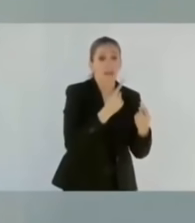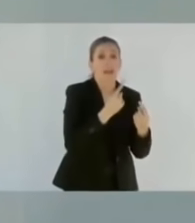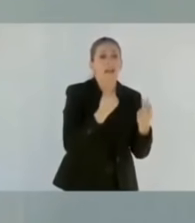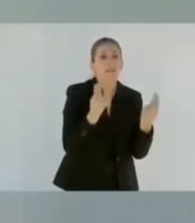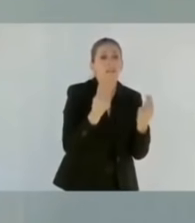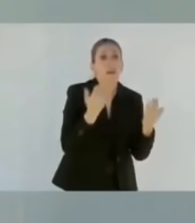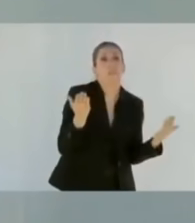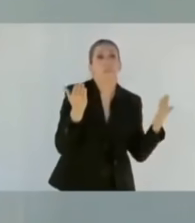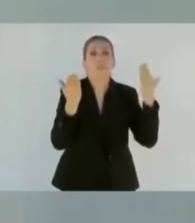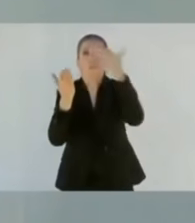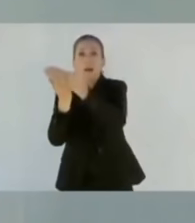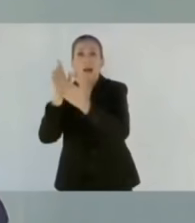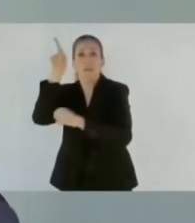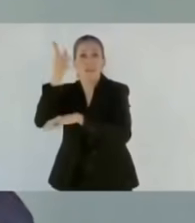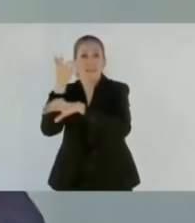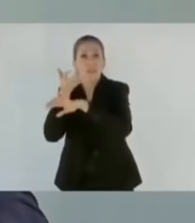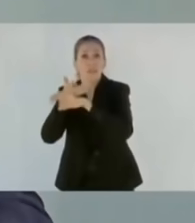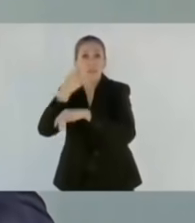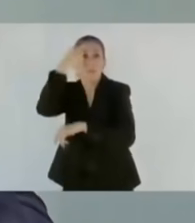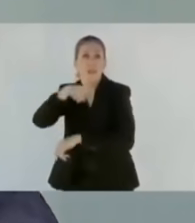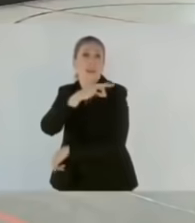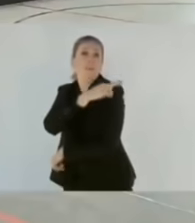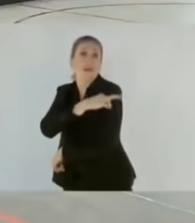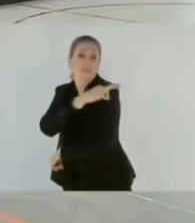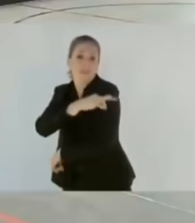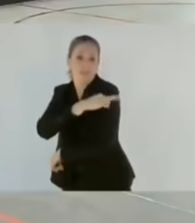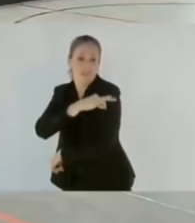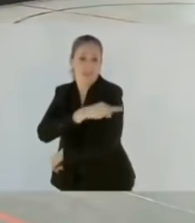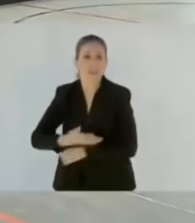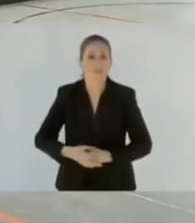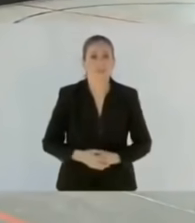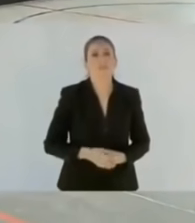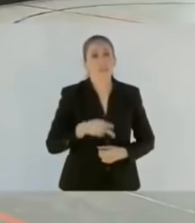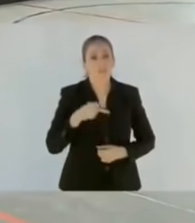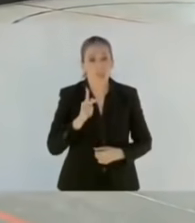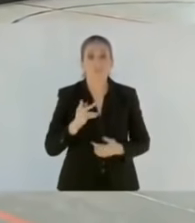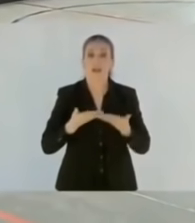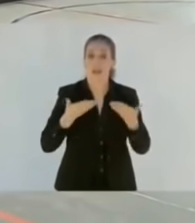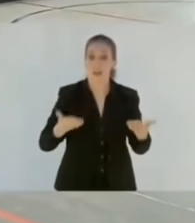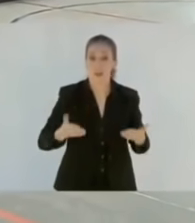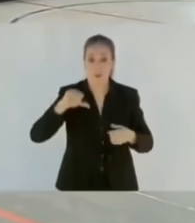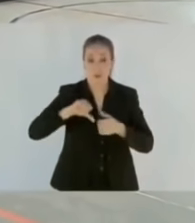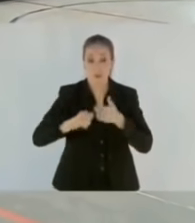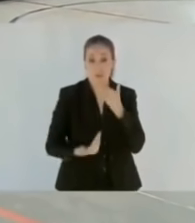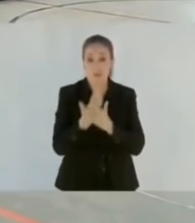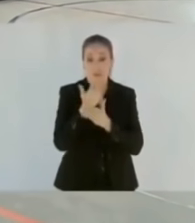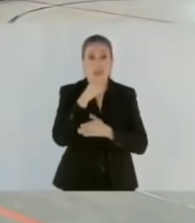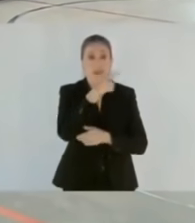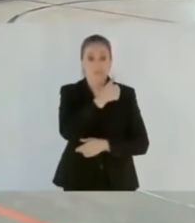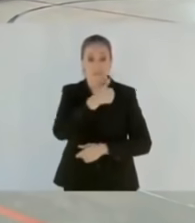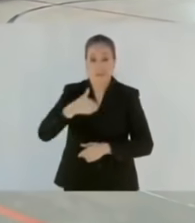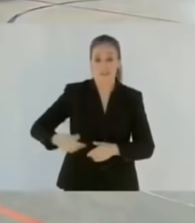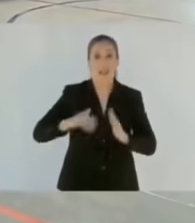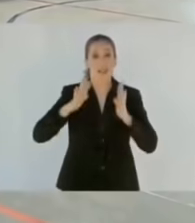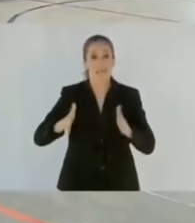facilita enormemente que usted haya hecho esta declaración. Por eso lo digo hoy públicamente. Muchas gracias por eso, presidente. Nos ayuda